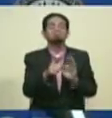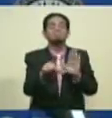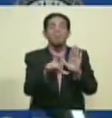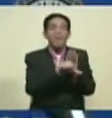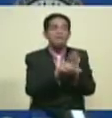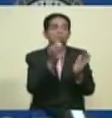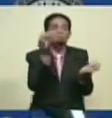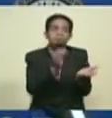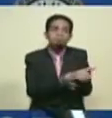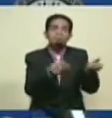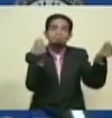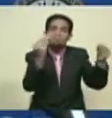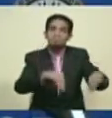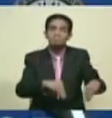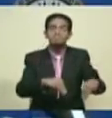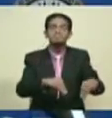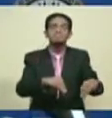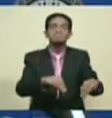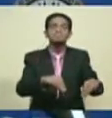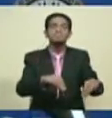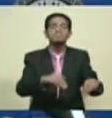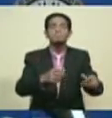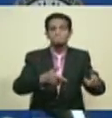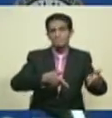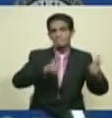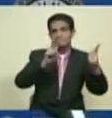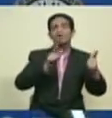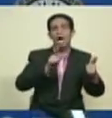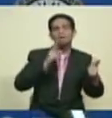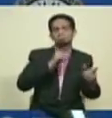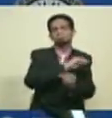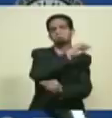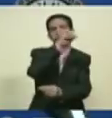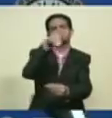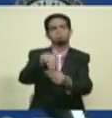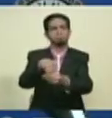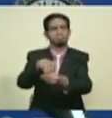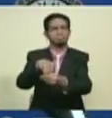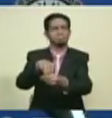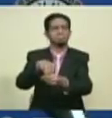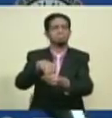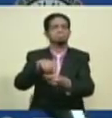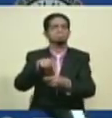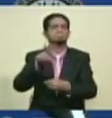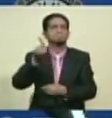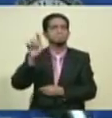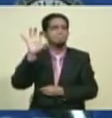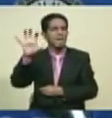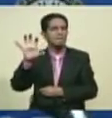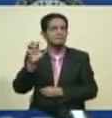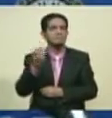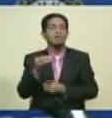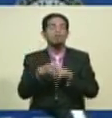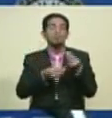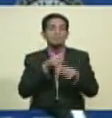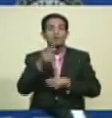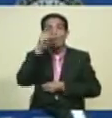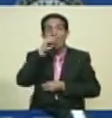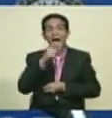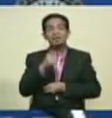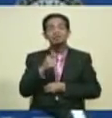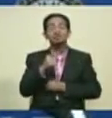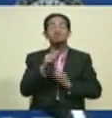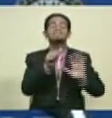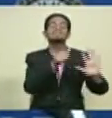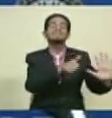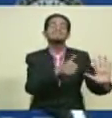de mecanismos de esta organización de los Estados Americanos. Y lo hicieron en el año 65 bajo